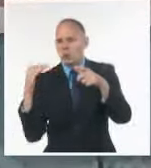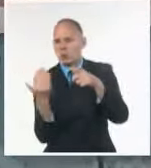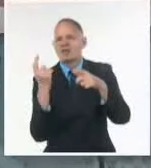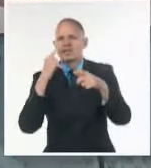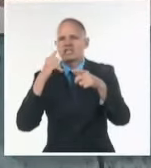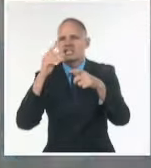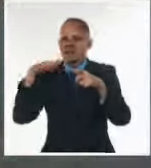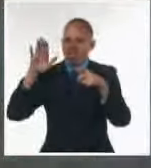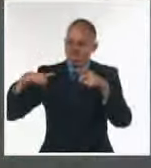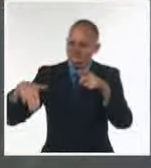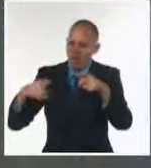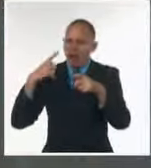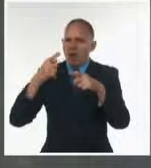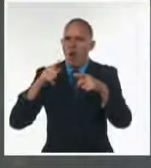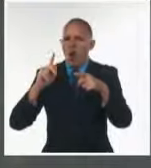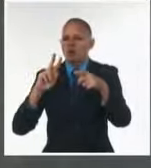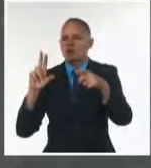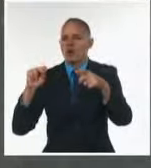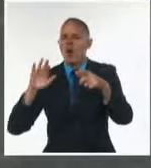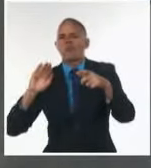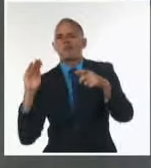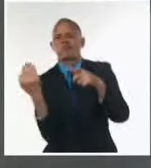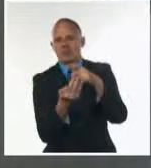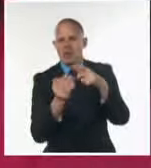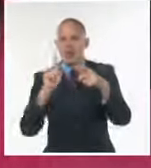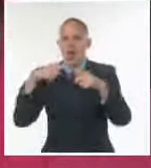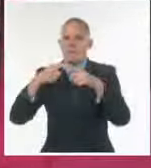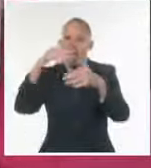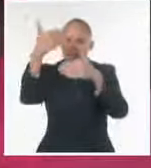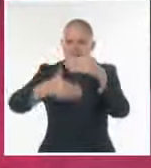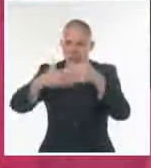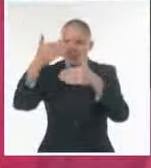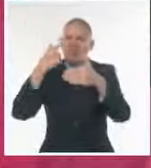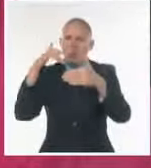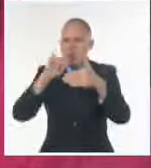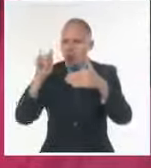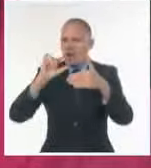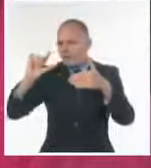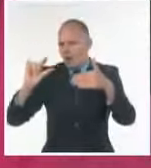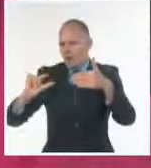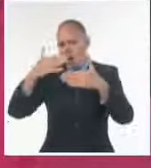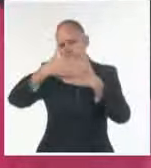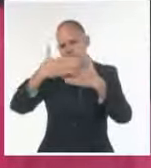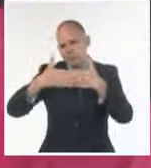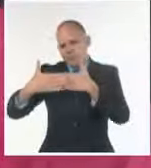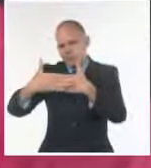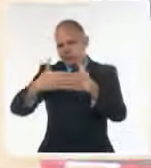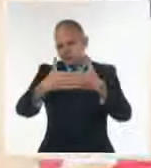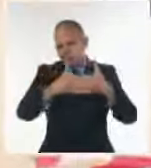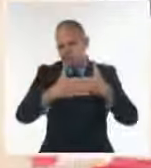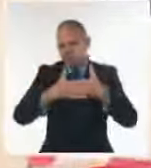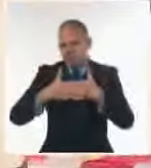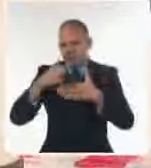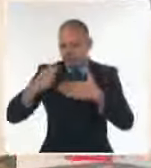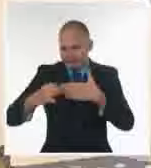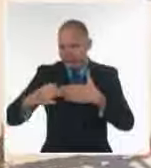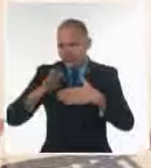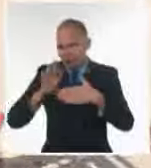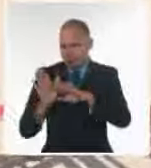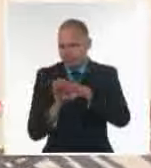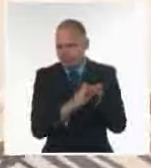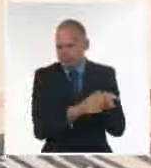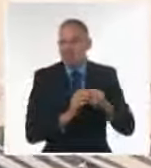que estaba dañada. La cubierta metálica también se está cambiando, un volumen importante de toda la cubierta metálica. Industrias